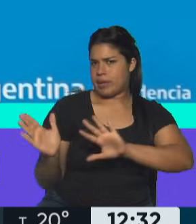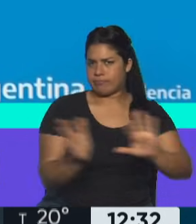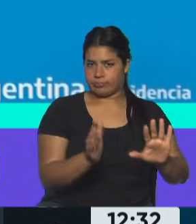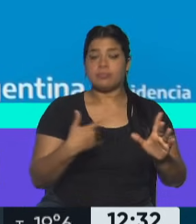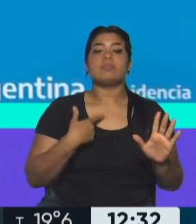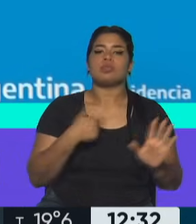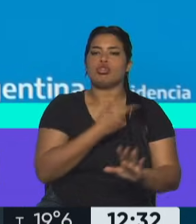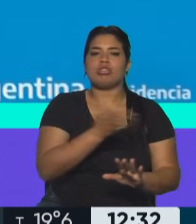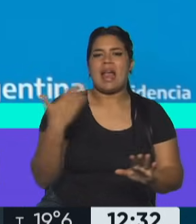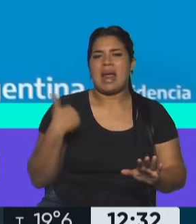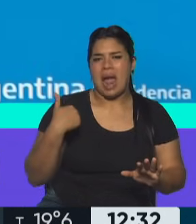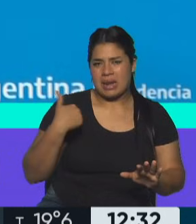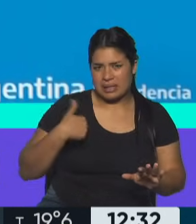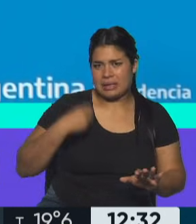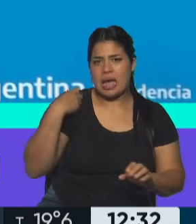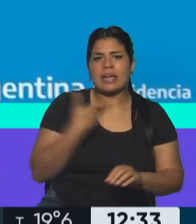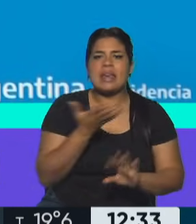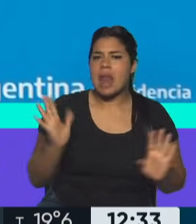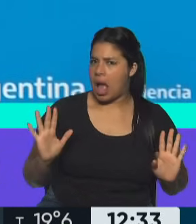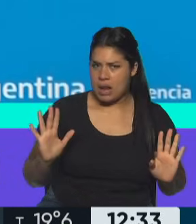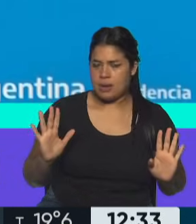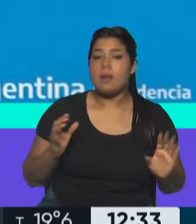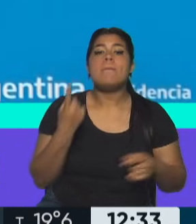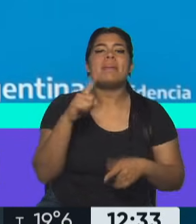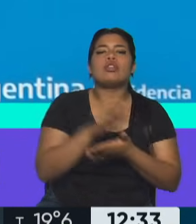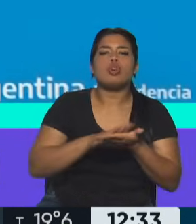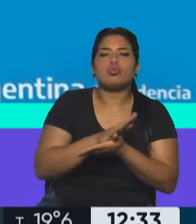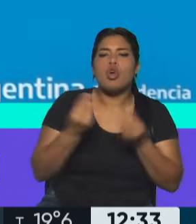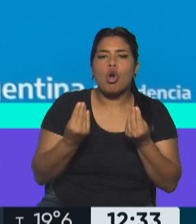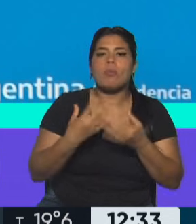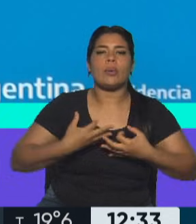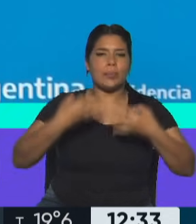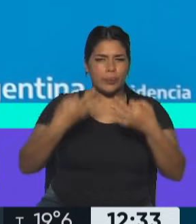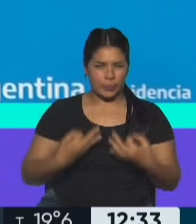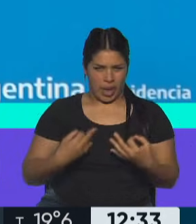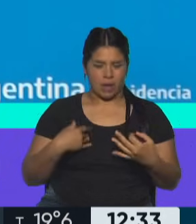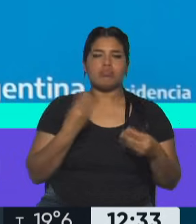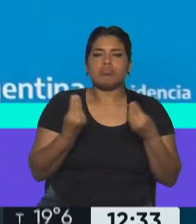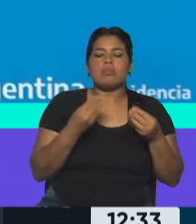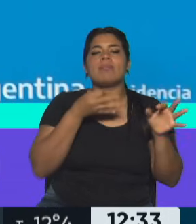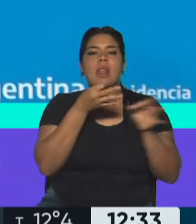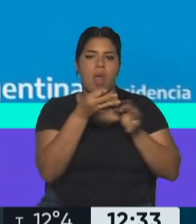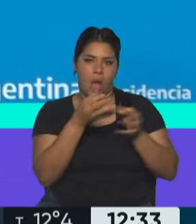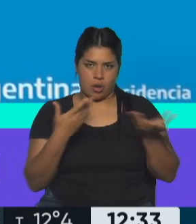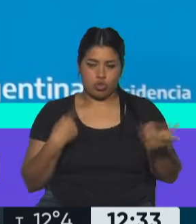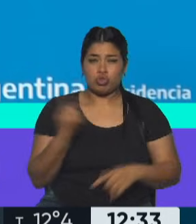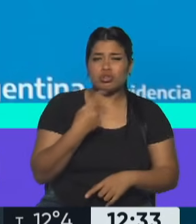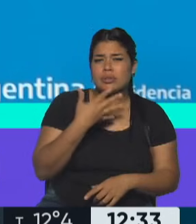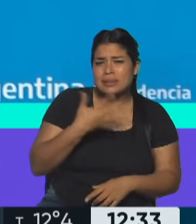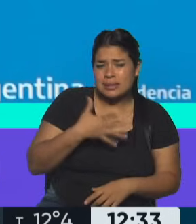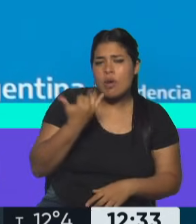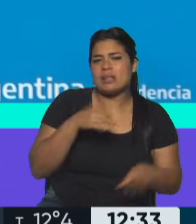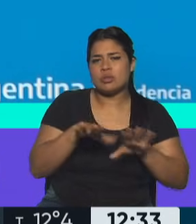sociedad argentina, del tipo o color que sean, se resuelvan de la manera más armónica posible a través del diálogo. Entendemos que hay una situación